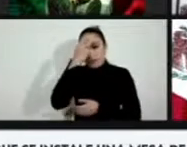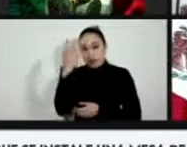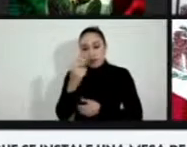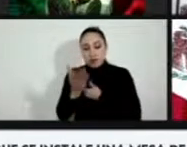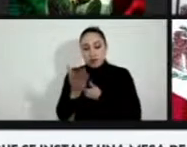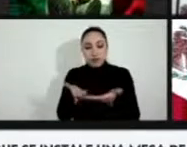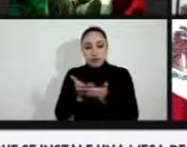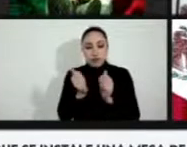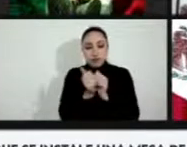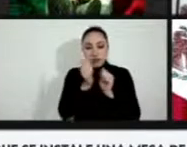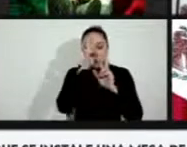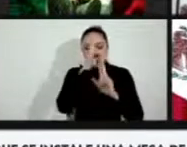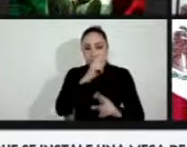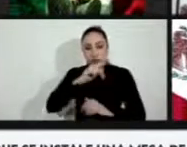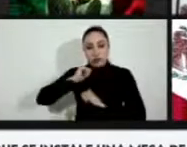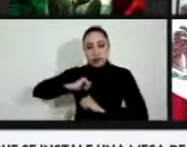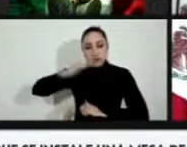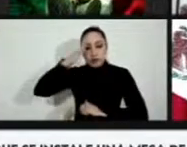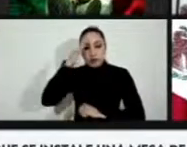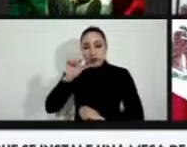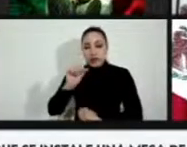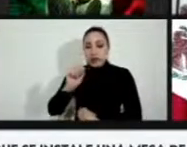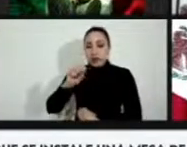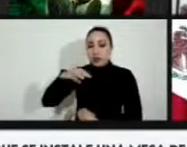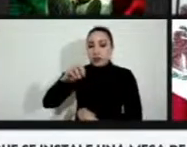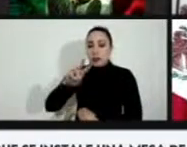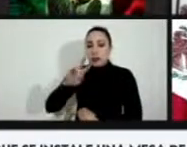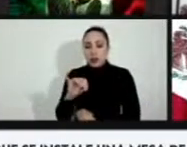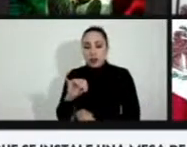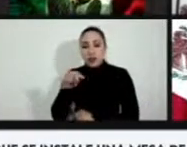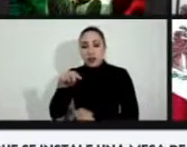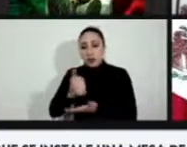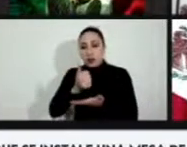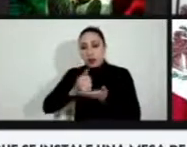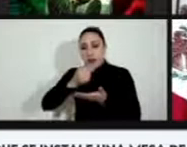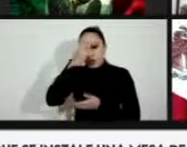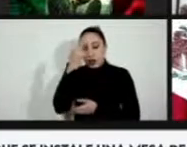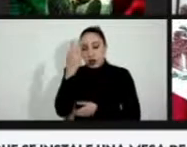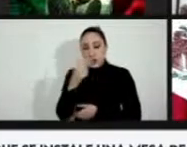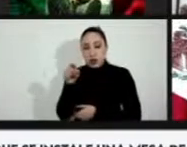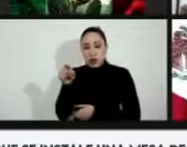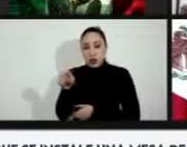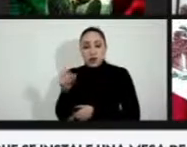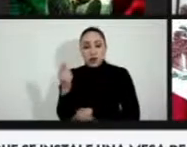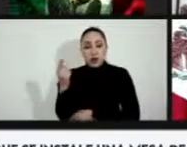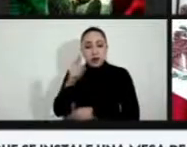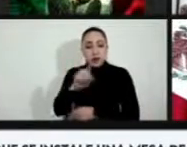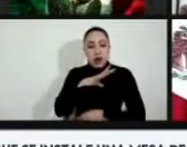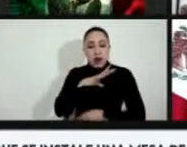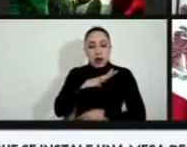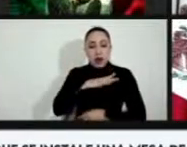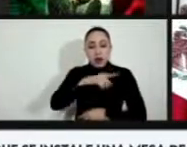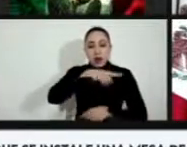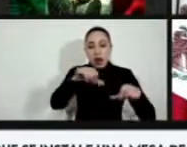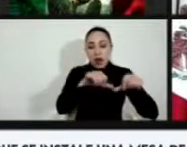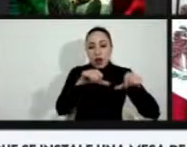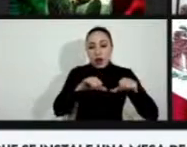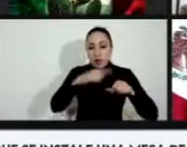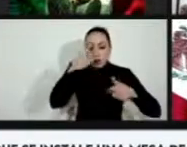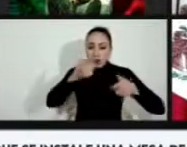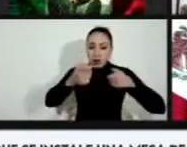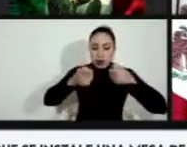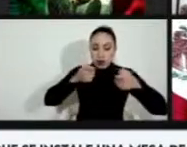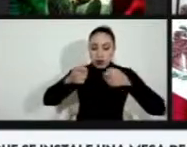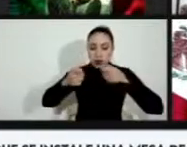la Secretaría de Movilidad de la Ciudad de México para que, por conducto del órgano regulador de transporte, se instale una mesa